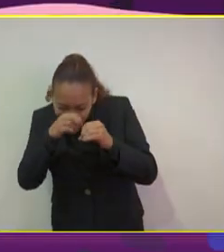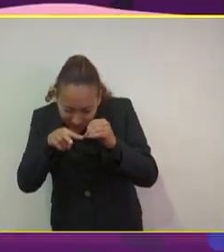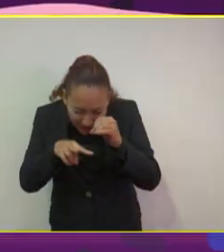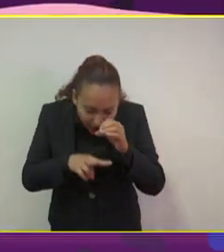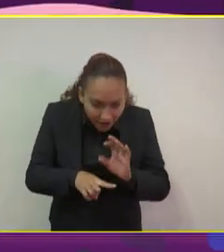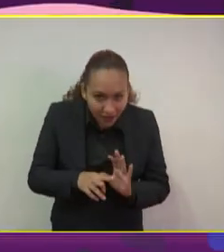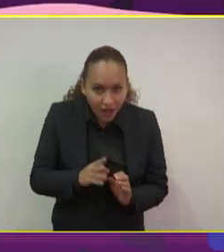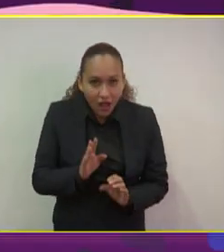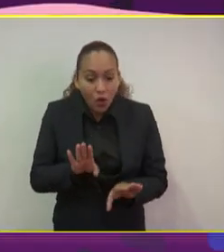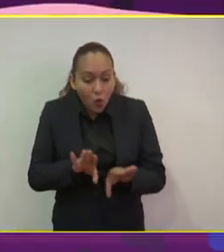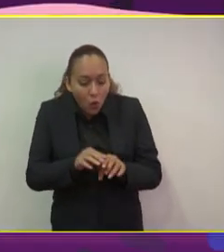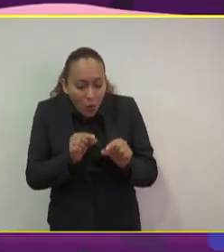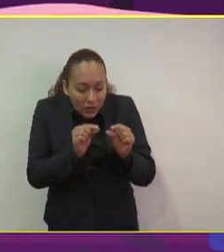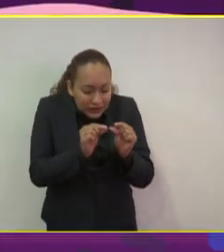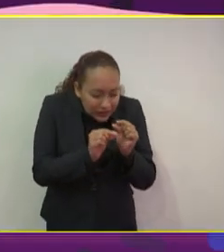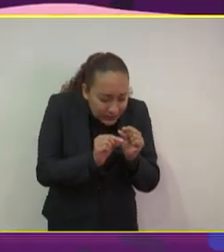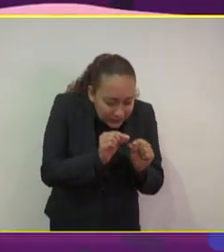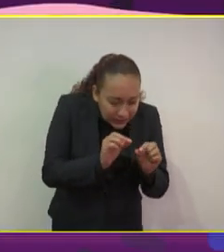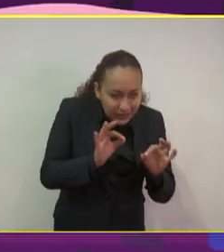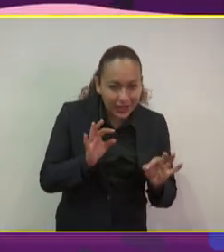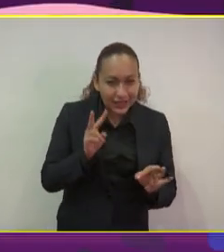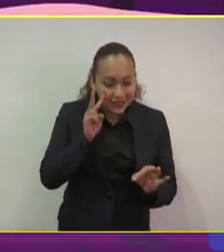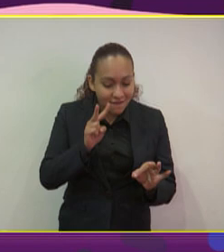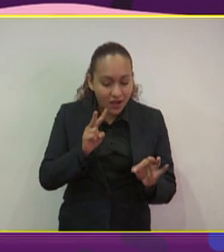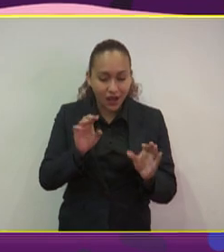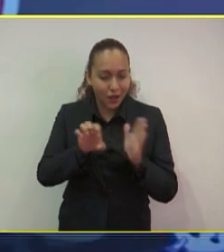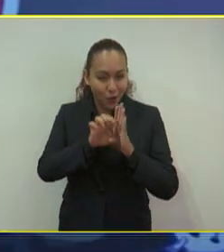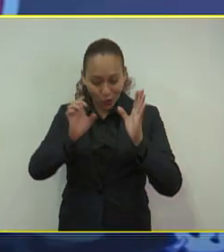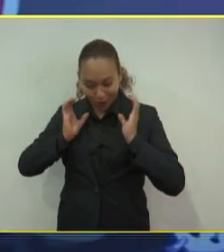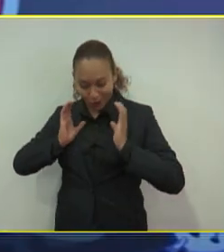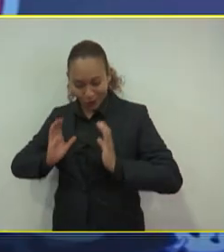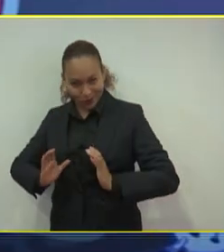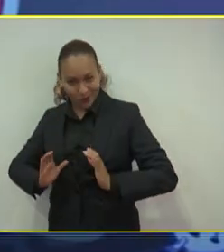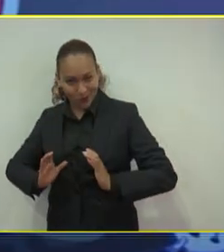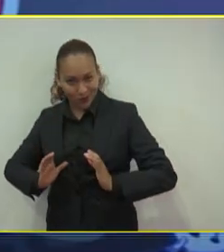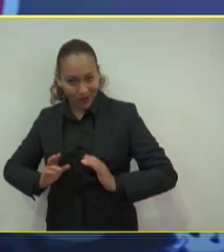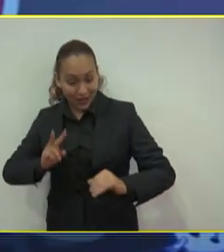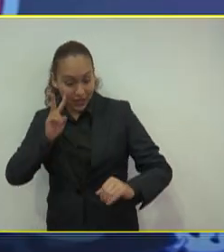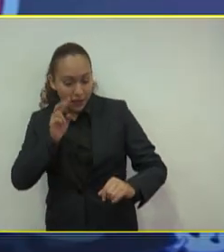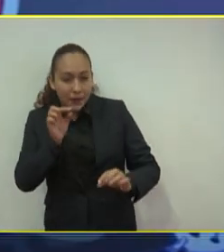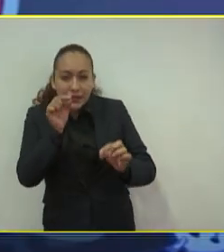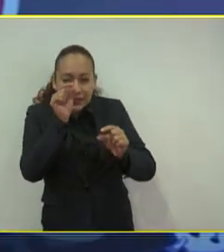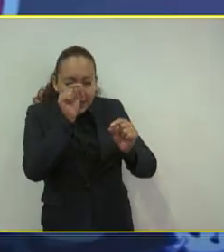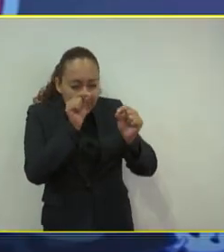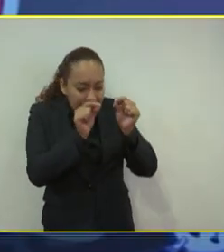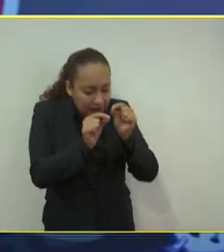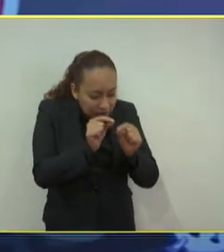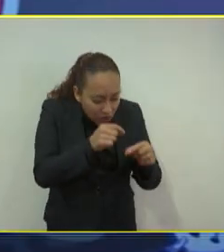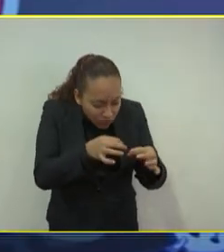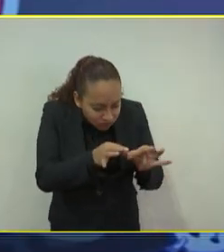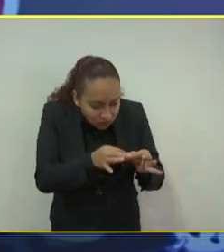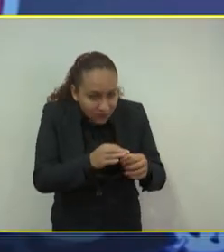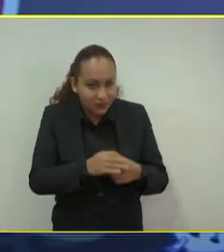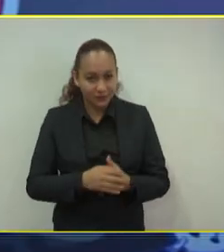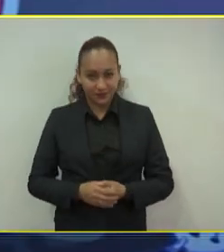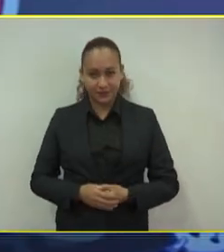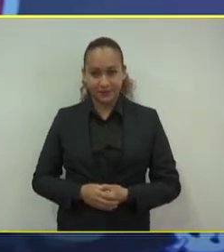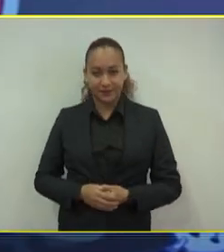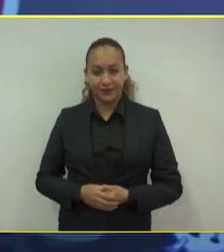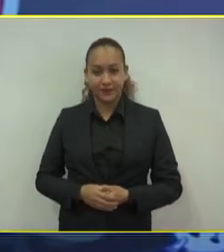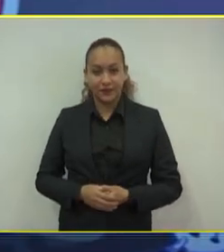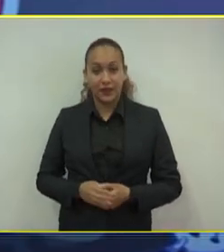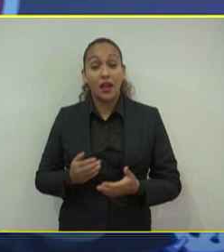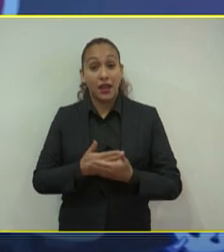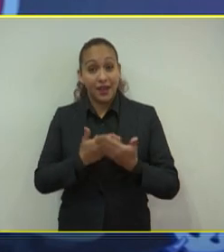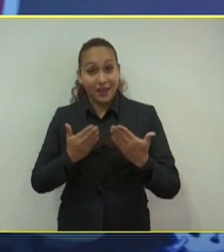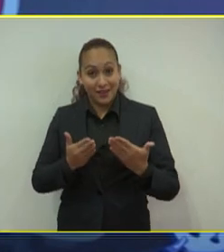y partes de, digamos, del cuerpo, donde hay como estos microorganismos, por ejemplo este. También cabe